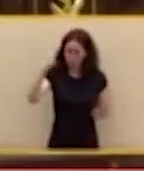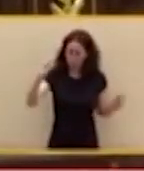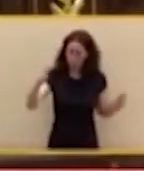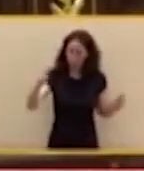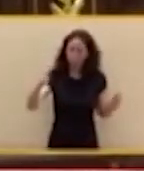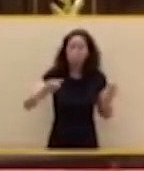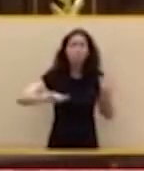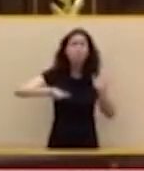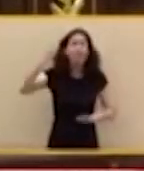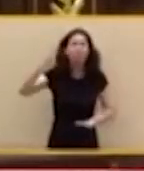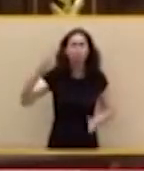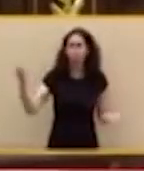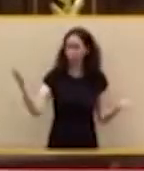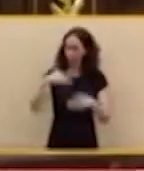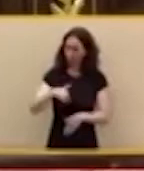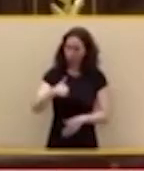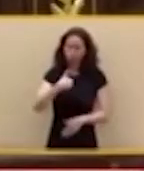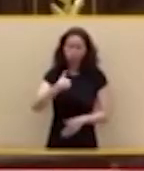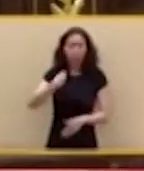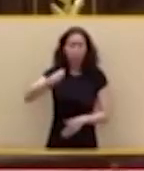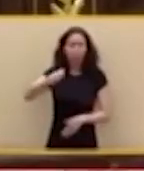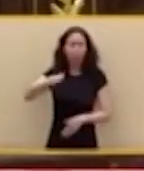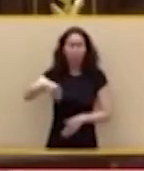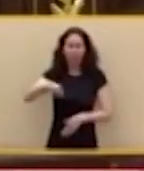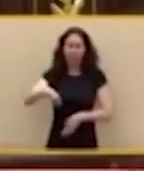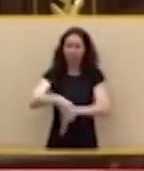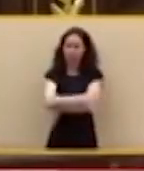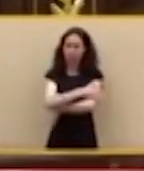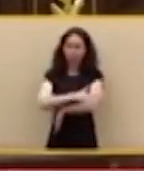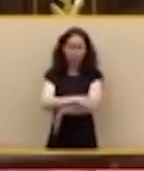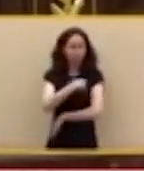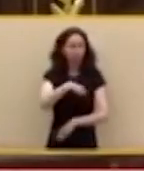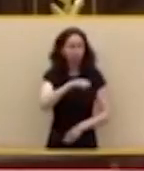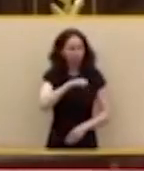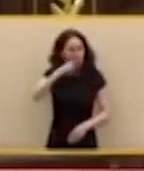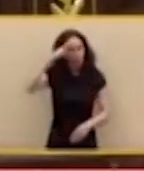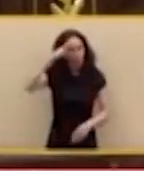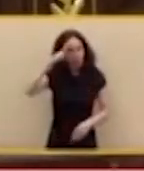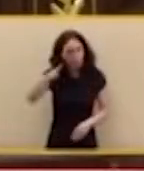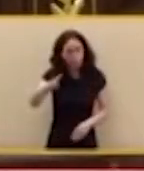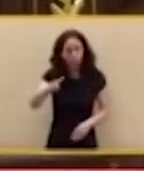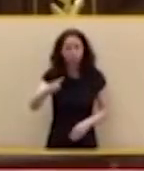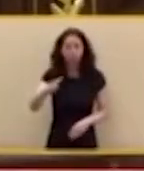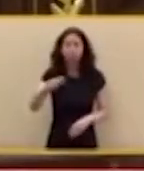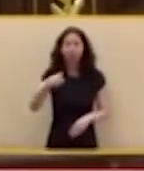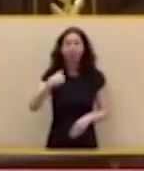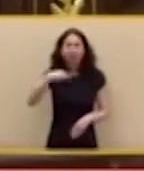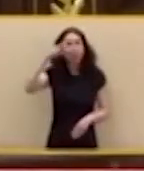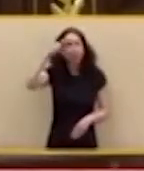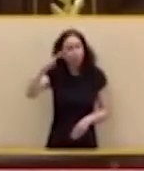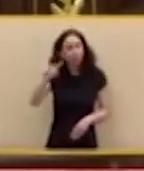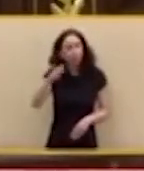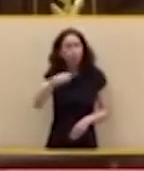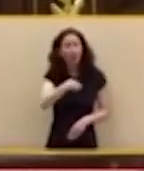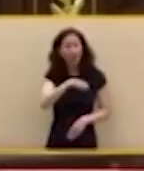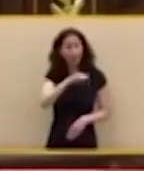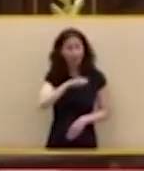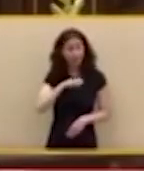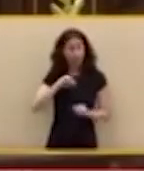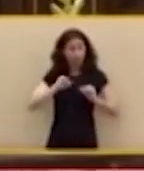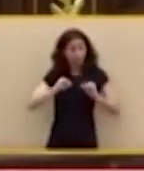Esté desinformado y tú más informada Yo sí estoy muy informada Sí, seguramente Entonces el hecho es de que Ese escándalo tras